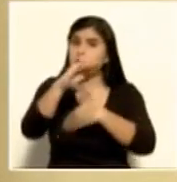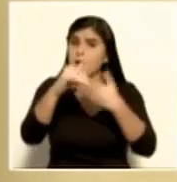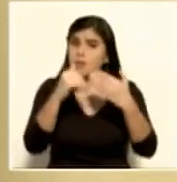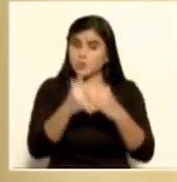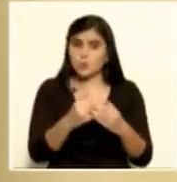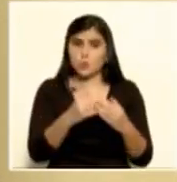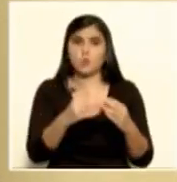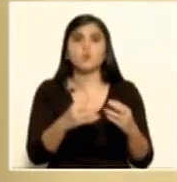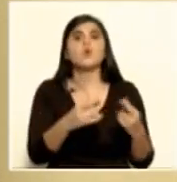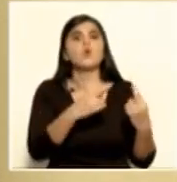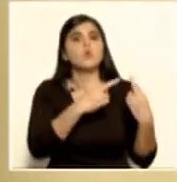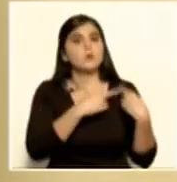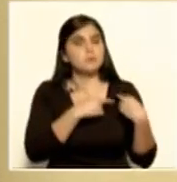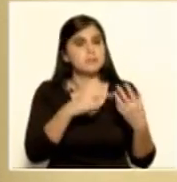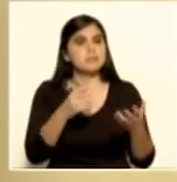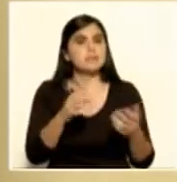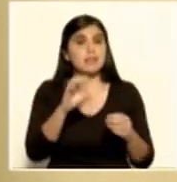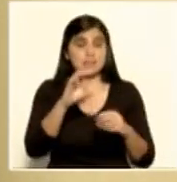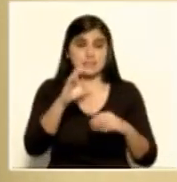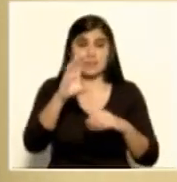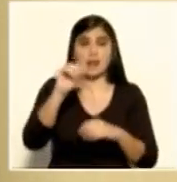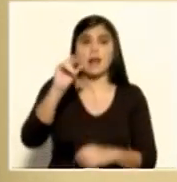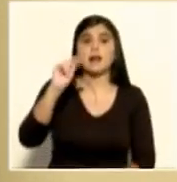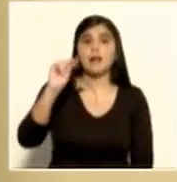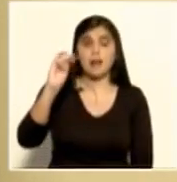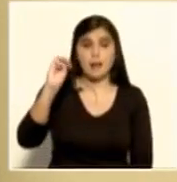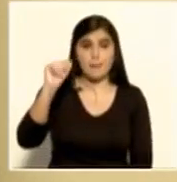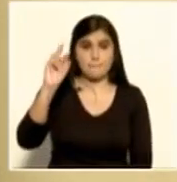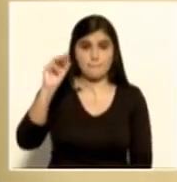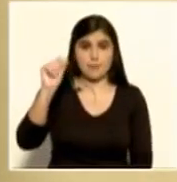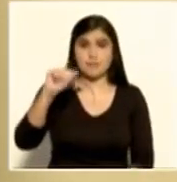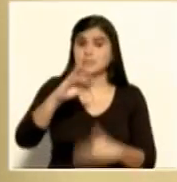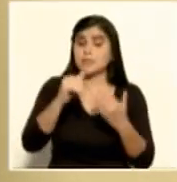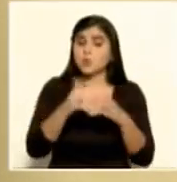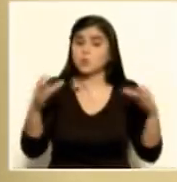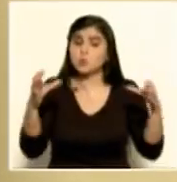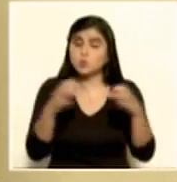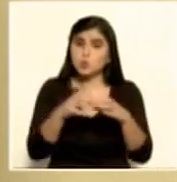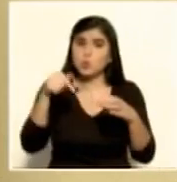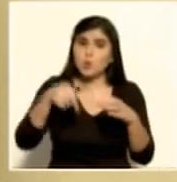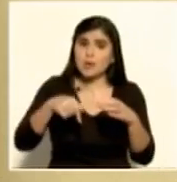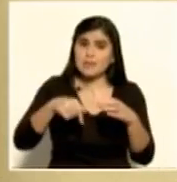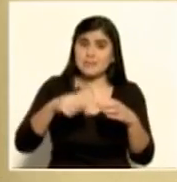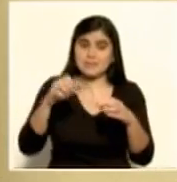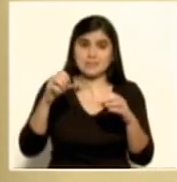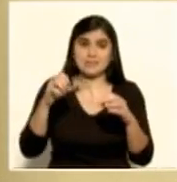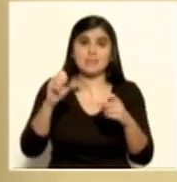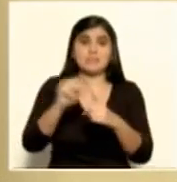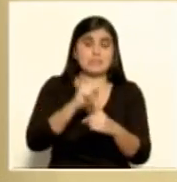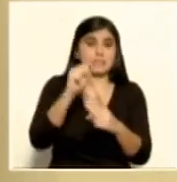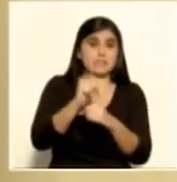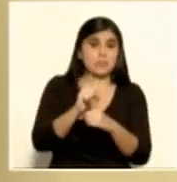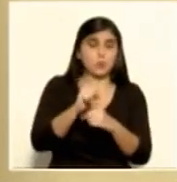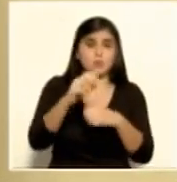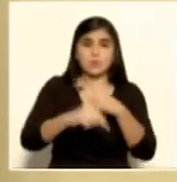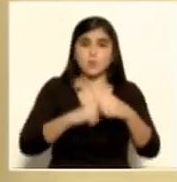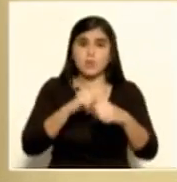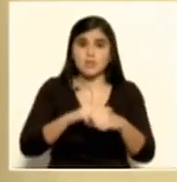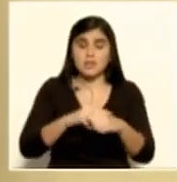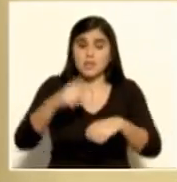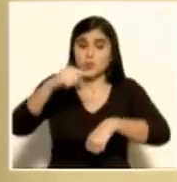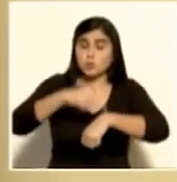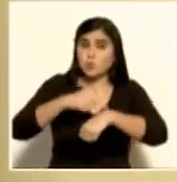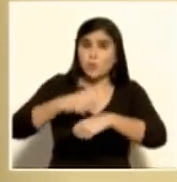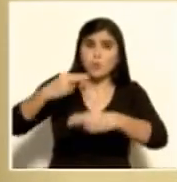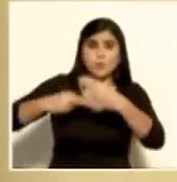representantes de las cámaras y todos los líderes en este país que se unan en esta cruzada nacional, porque en realidad es una cruzada, es un momento histórico, no es algo